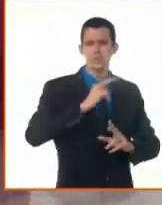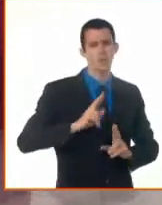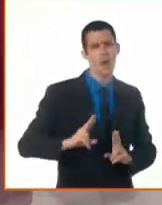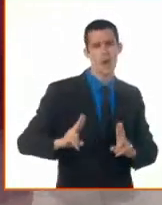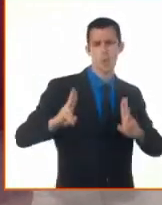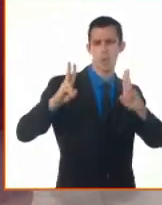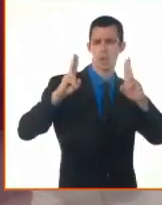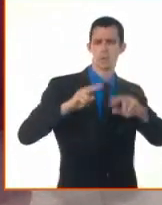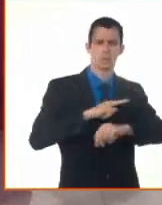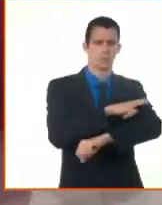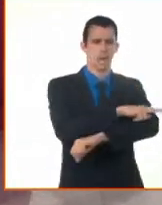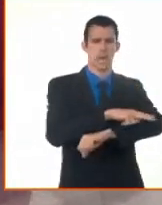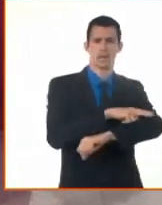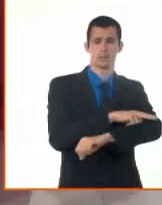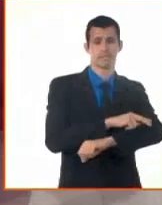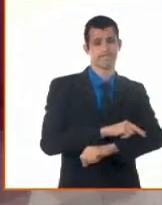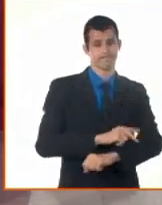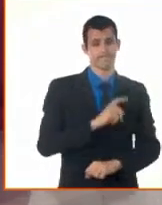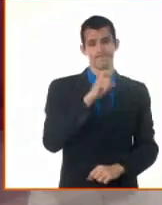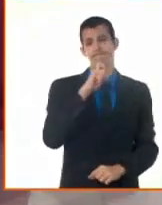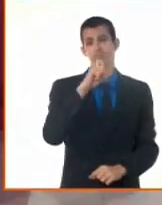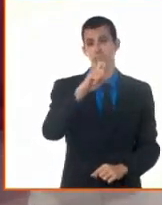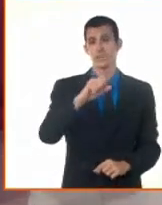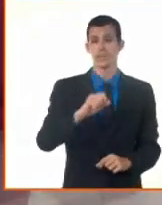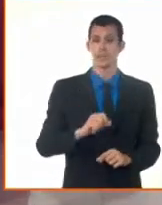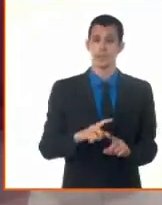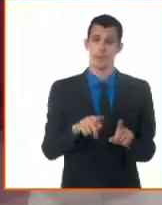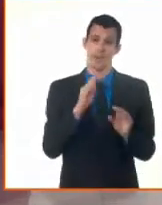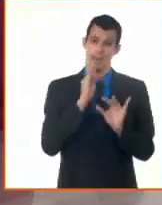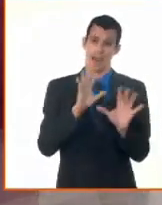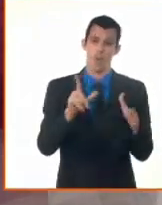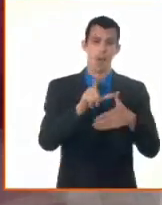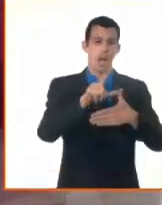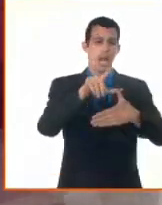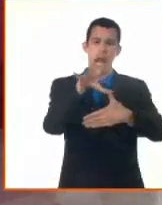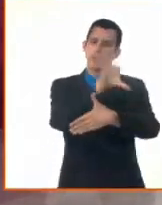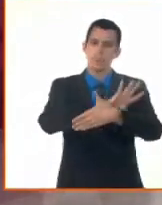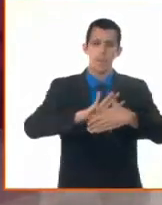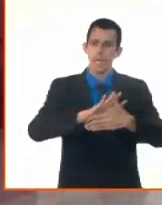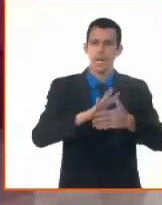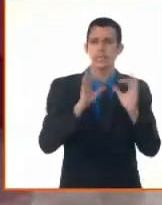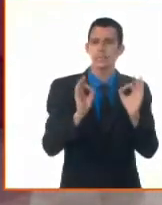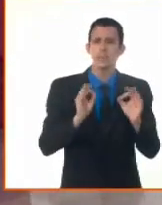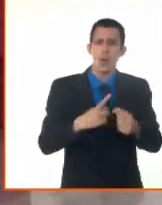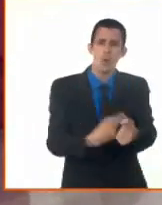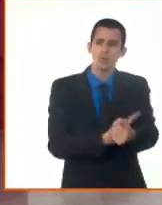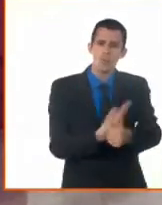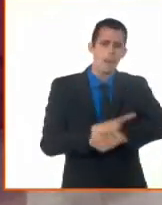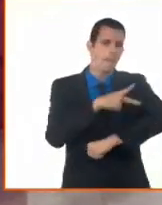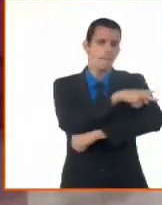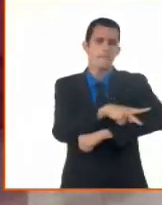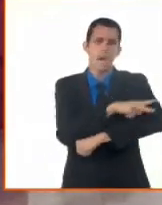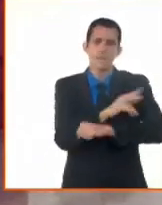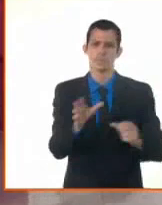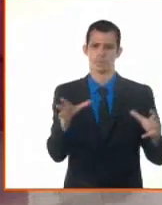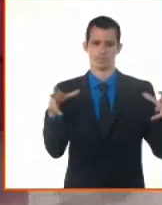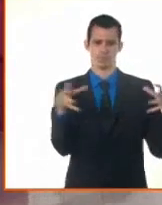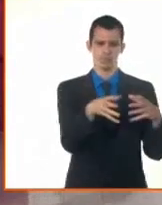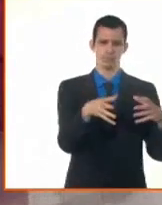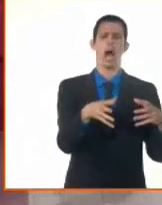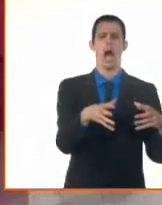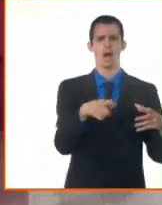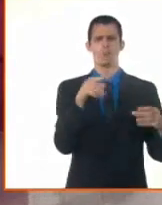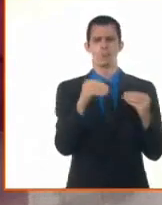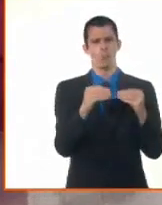tradicionalmente en otros mecanismos de integración de América Latina ha existido un mayor respeto entre los participantes no